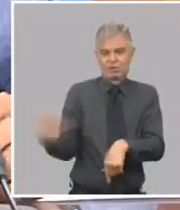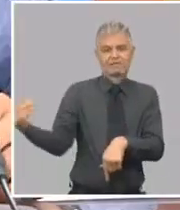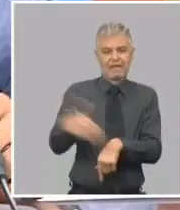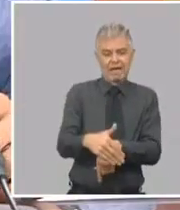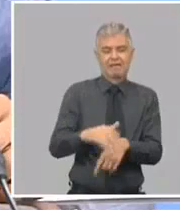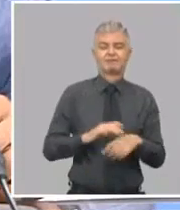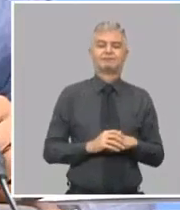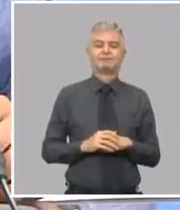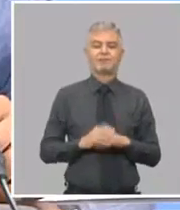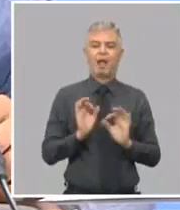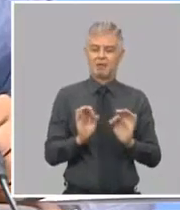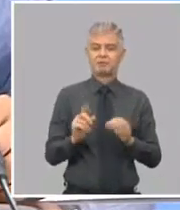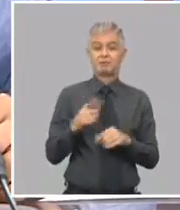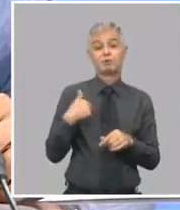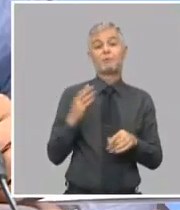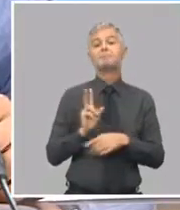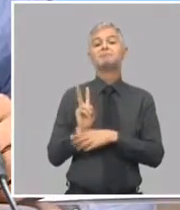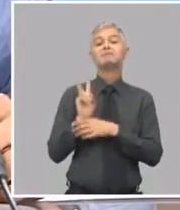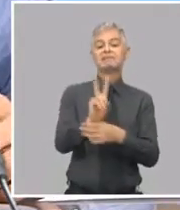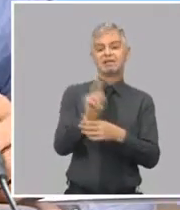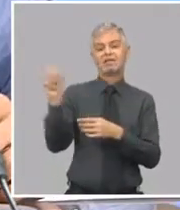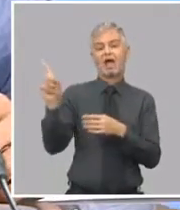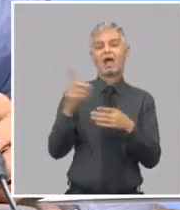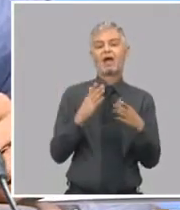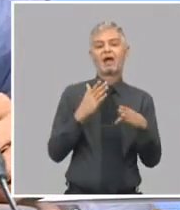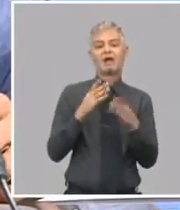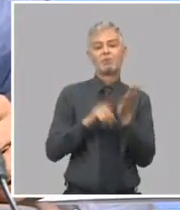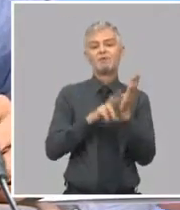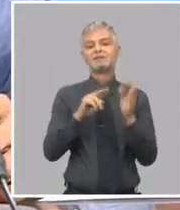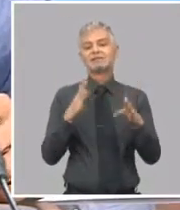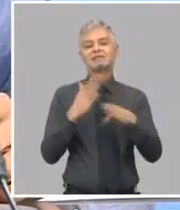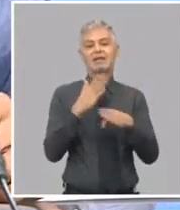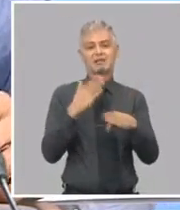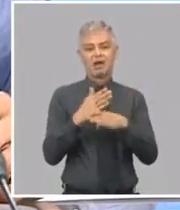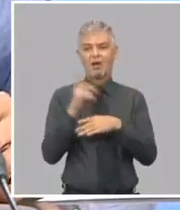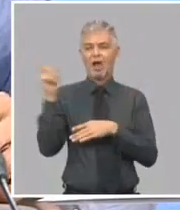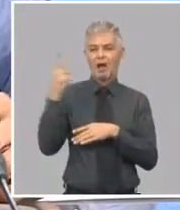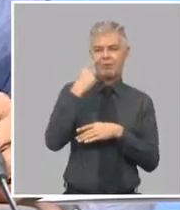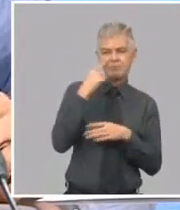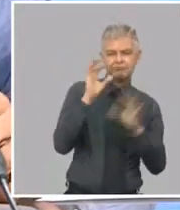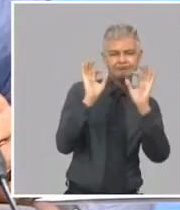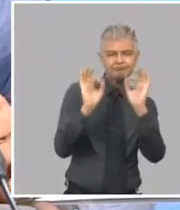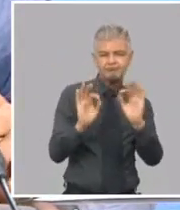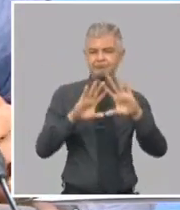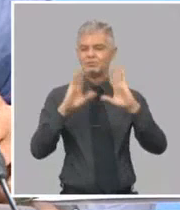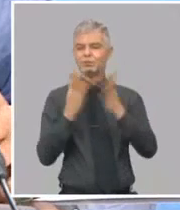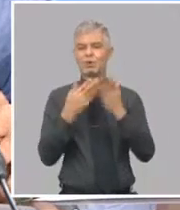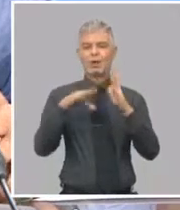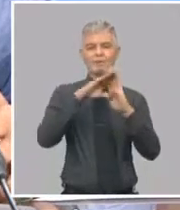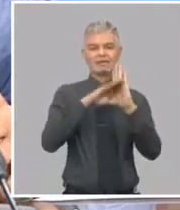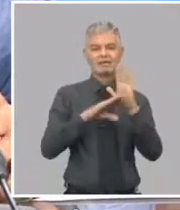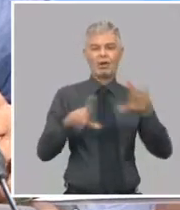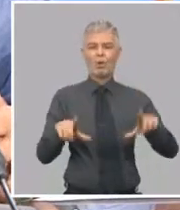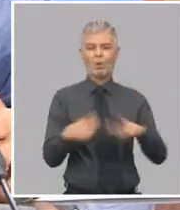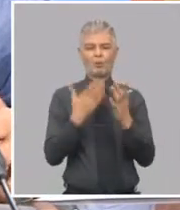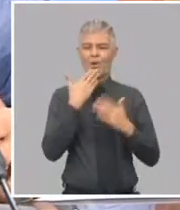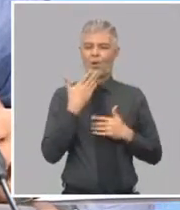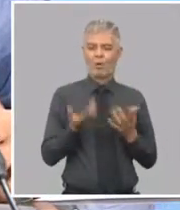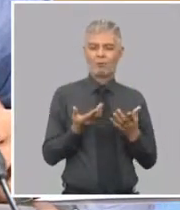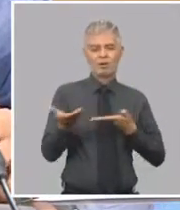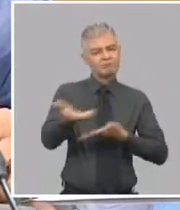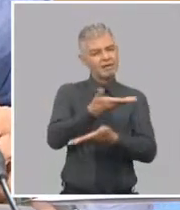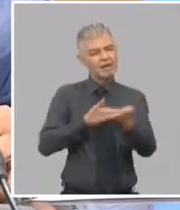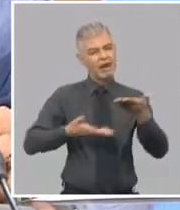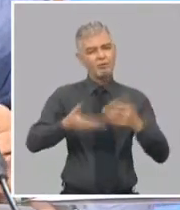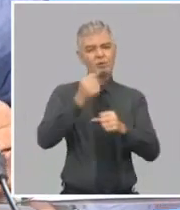estaba por visitas en el territorio santiaguero precisando bien cómo están todas las medidas y realmente es gratificante el intercambio con los